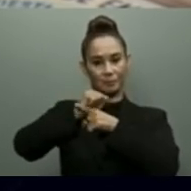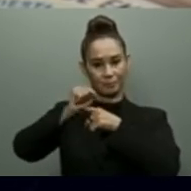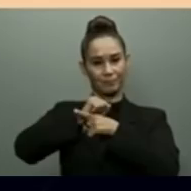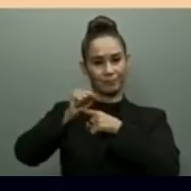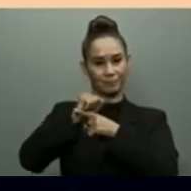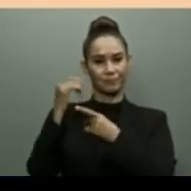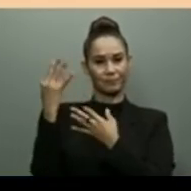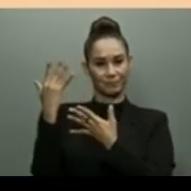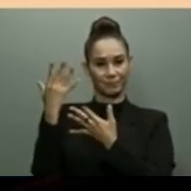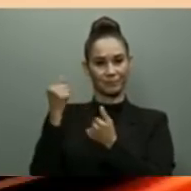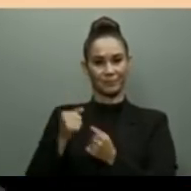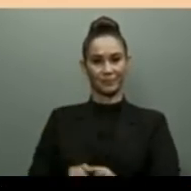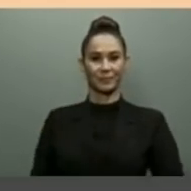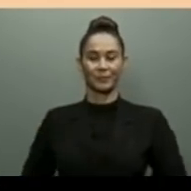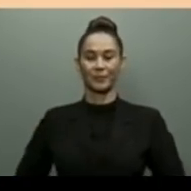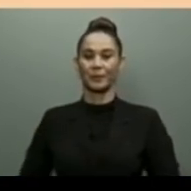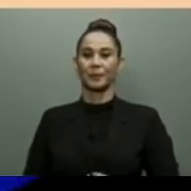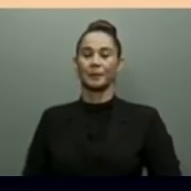Te esperamos.